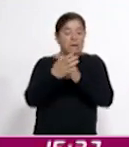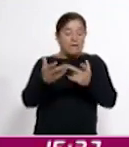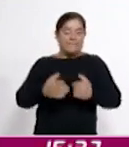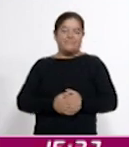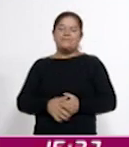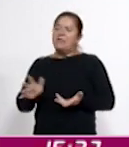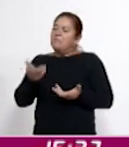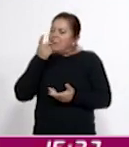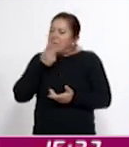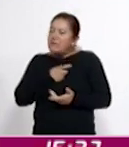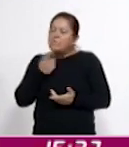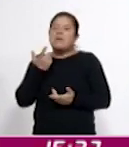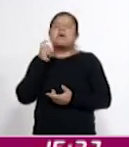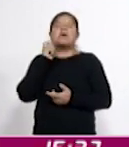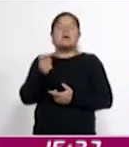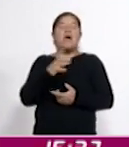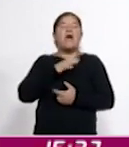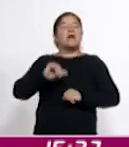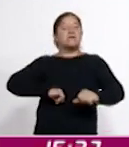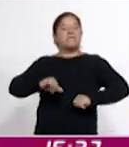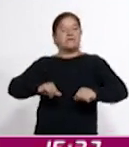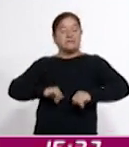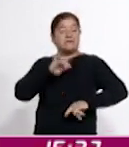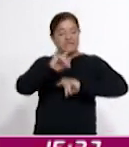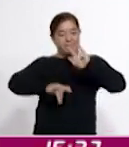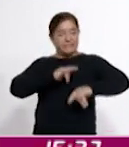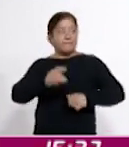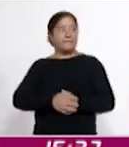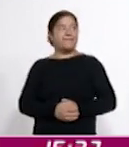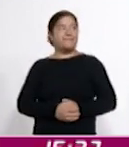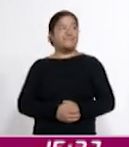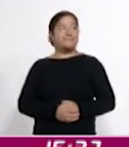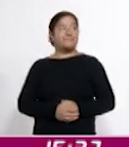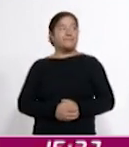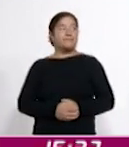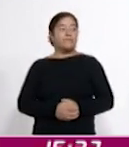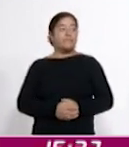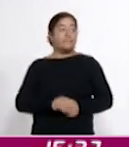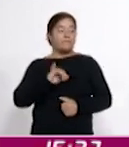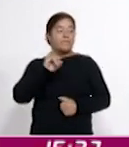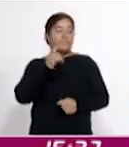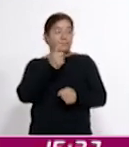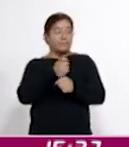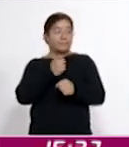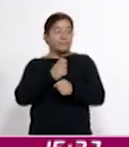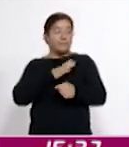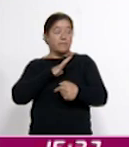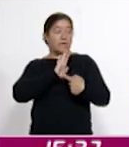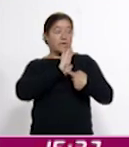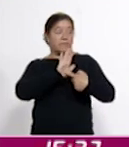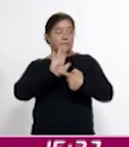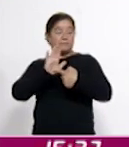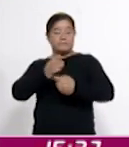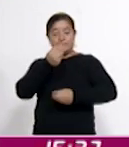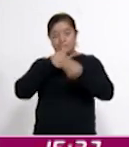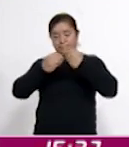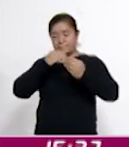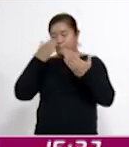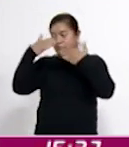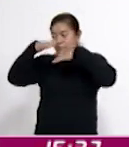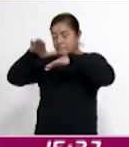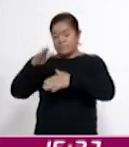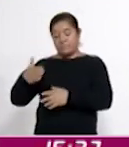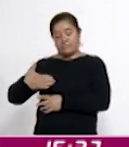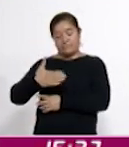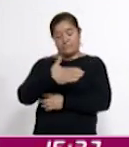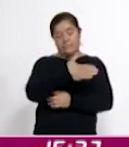la feria, háblanos de las actividades. Claro que sí, primero se dará una muestra gastronómica sobre la carpa que